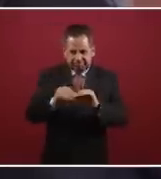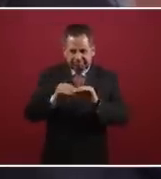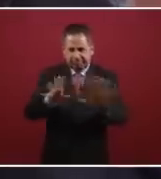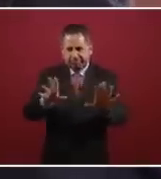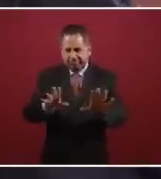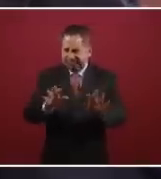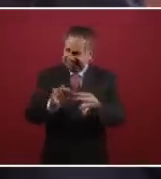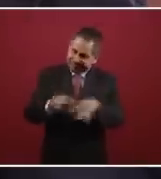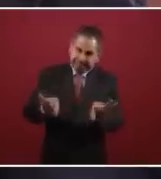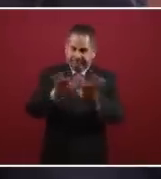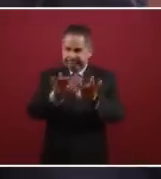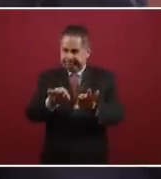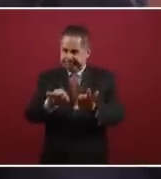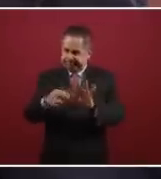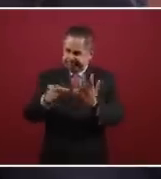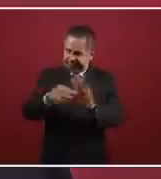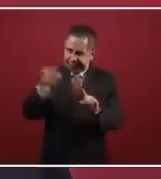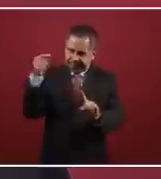subrayarlo,